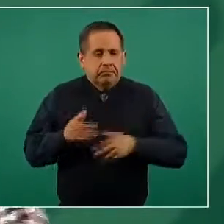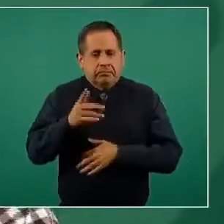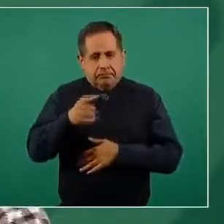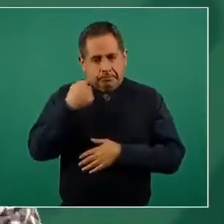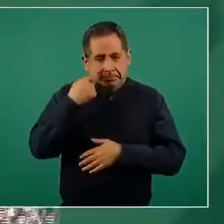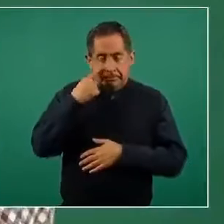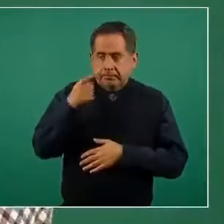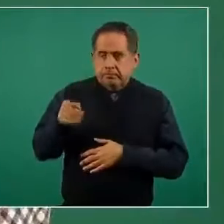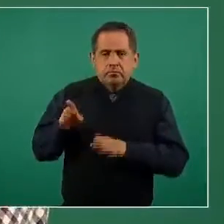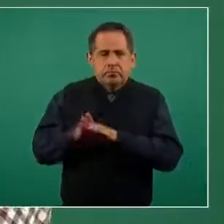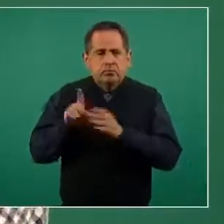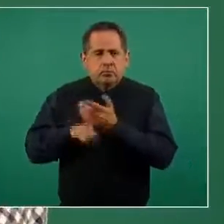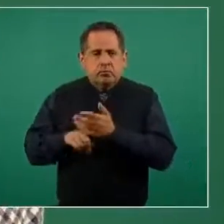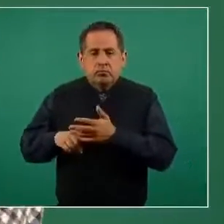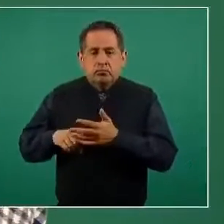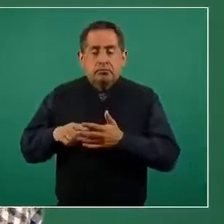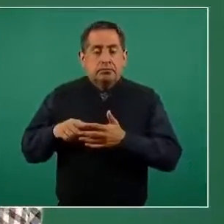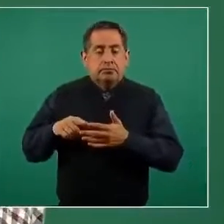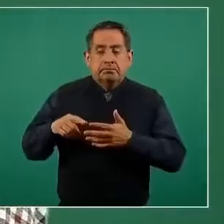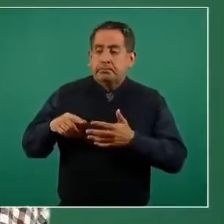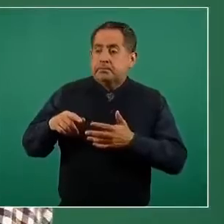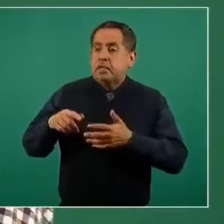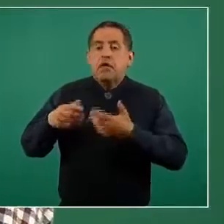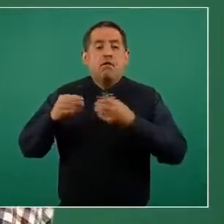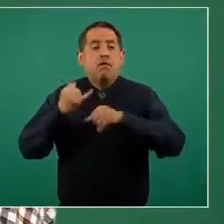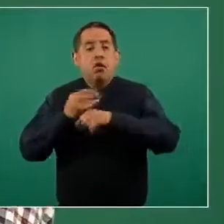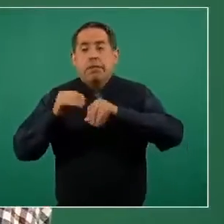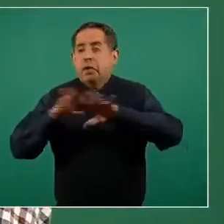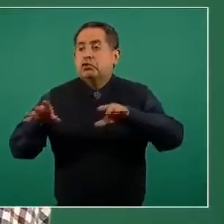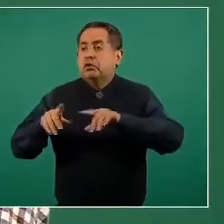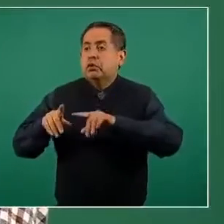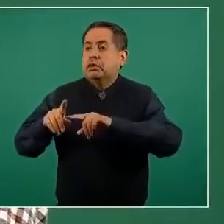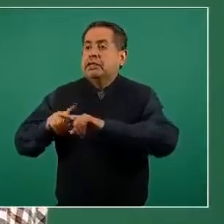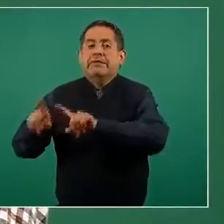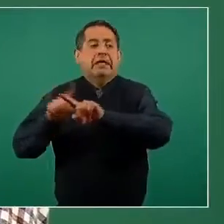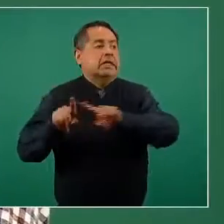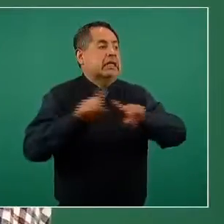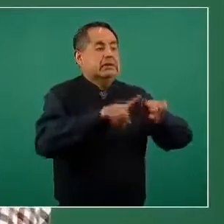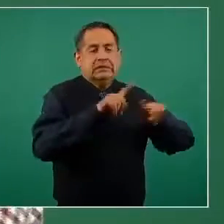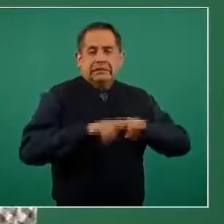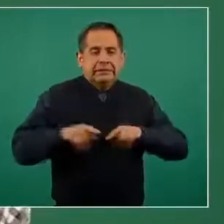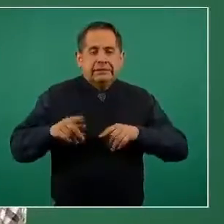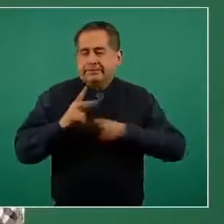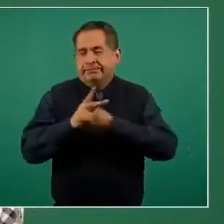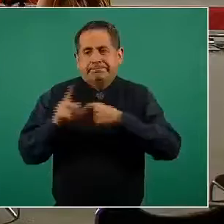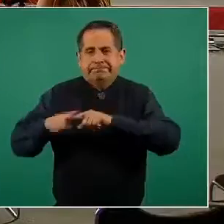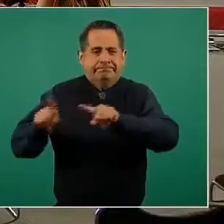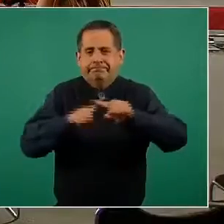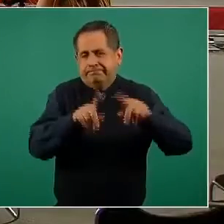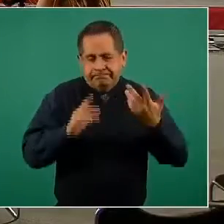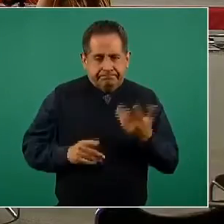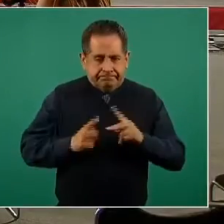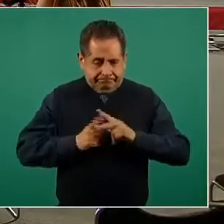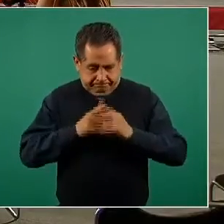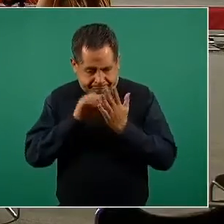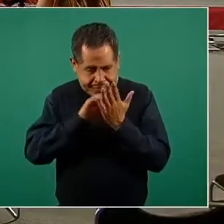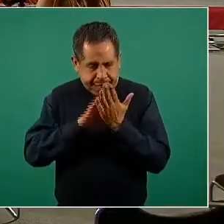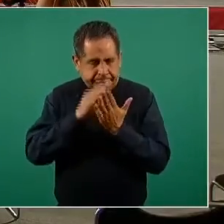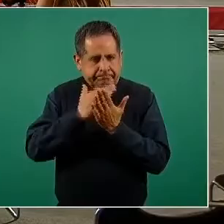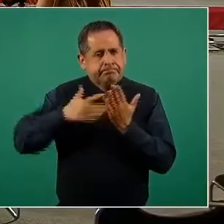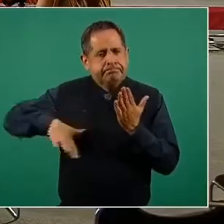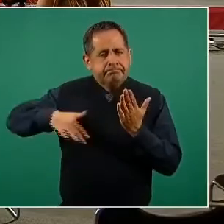momento dado, la velocidad de producción de la propia información difiere entre países. Las estadísticas vitales, como lo acabamos